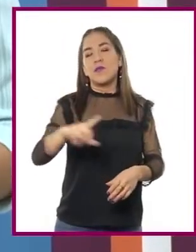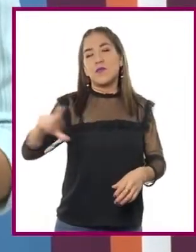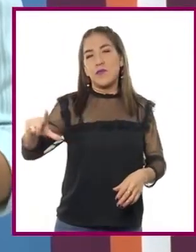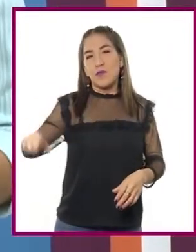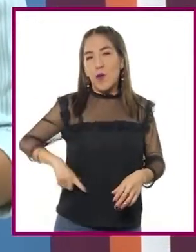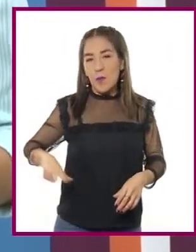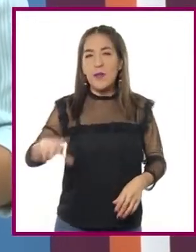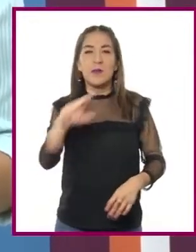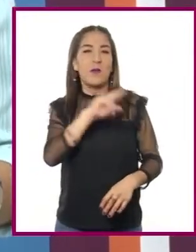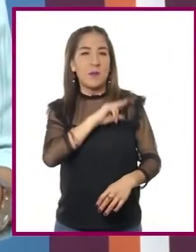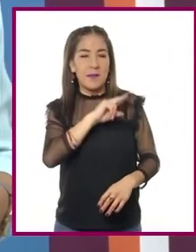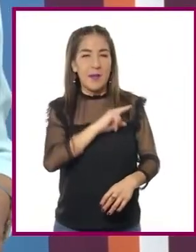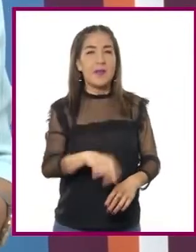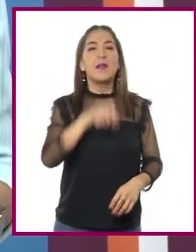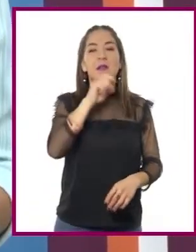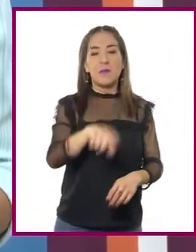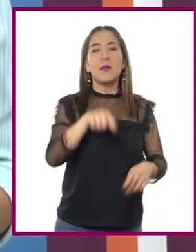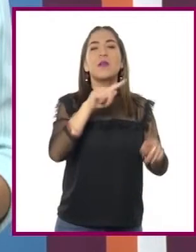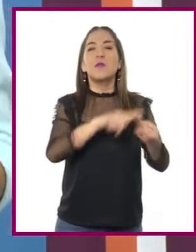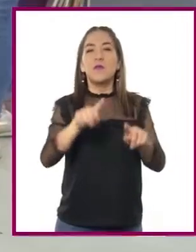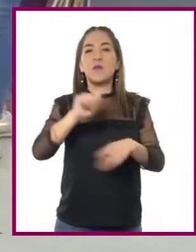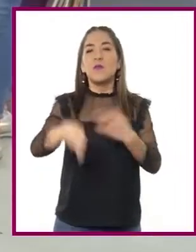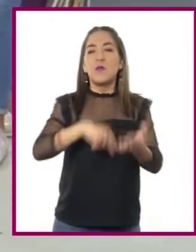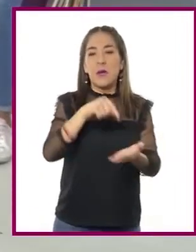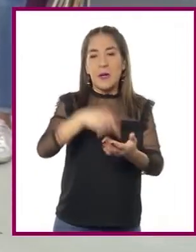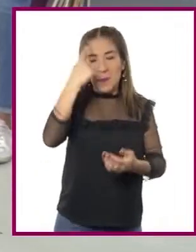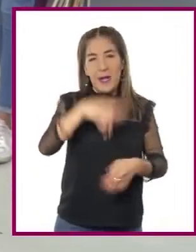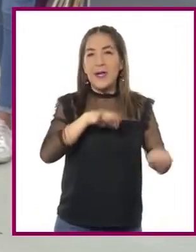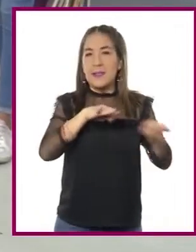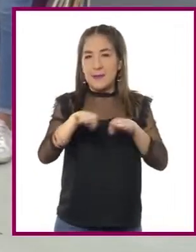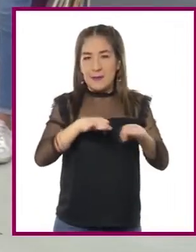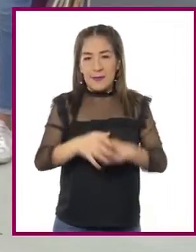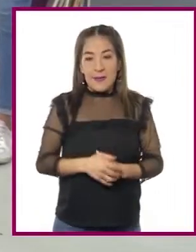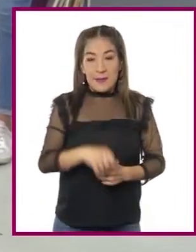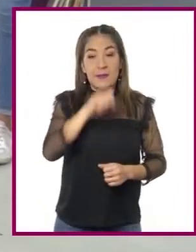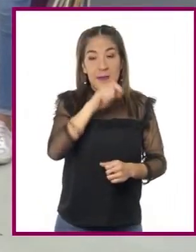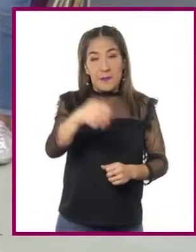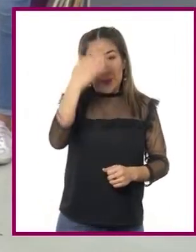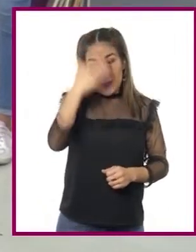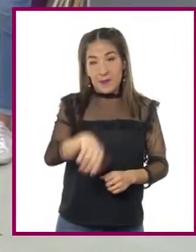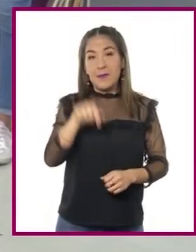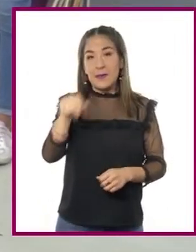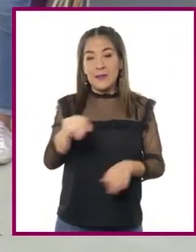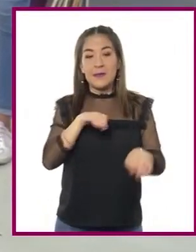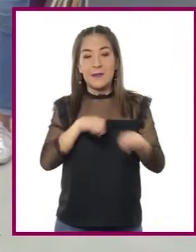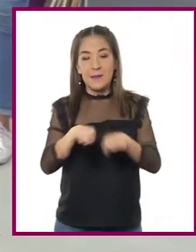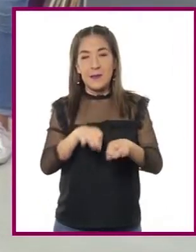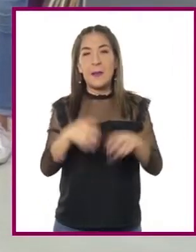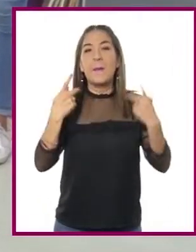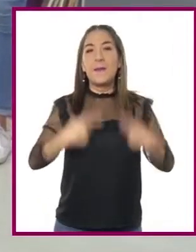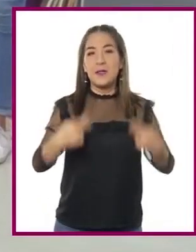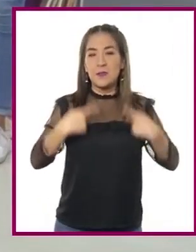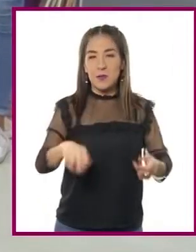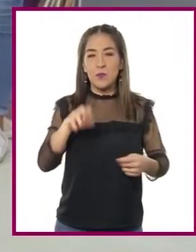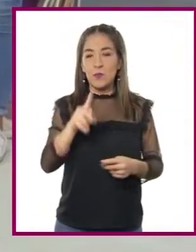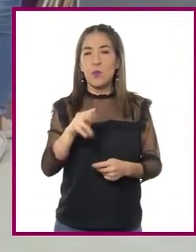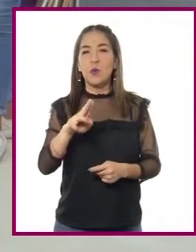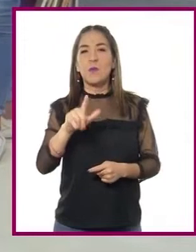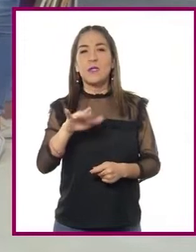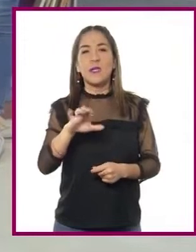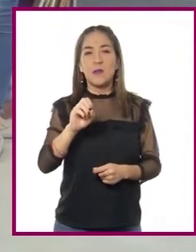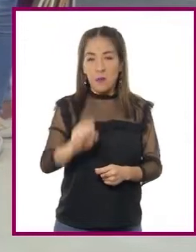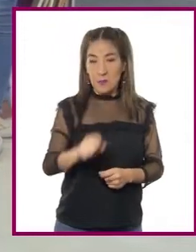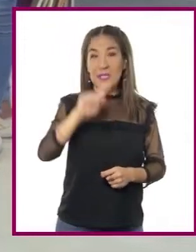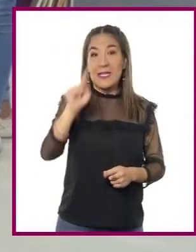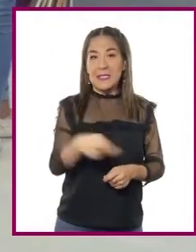los lugares de trabajo donde se encuentran. También sabrán que las servidoras y servidores públicos son